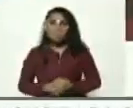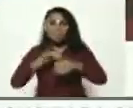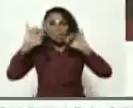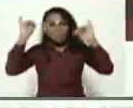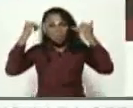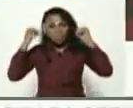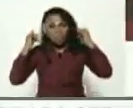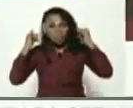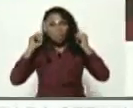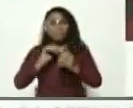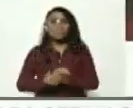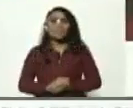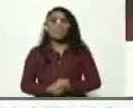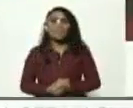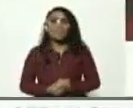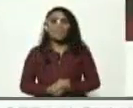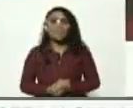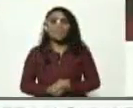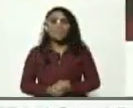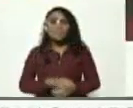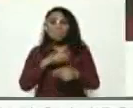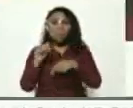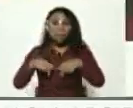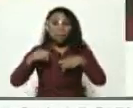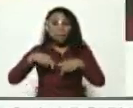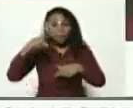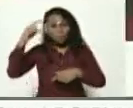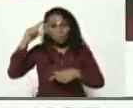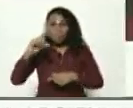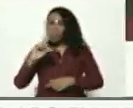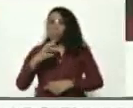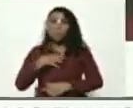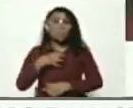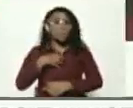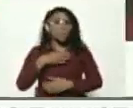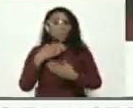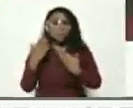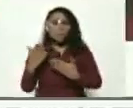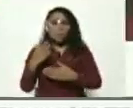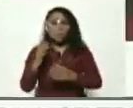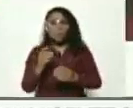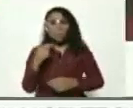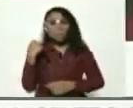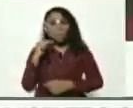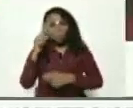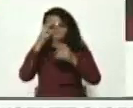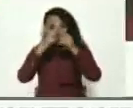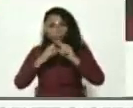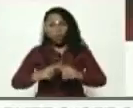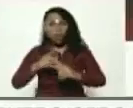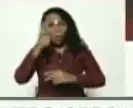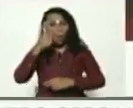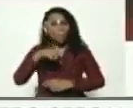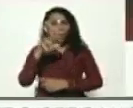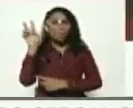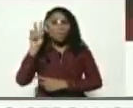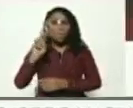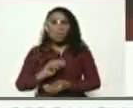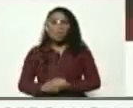conmemorar, celebrar esta fecha no puede ser sino que menos un gran honor para el pueblo de